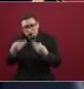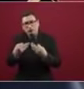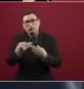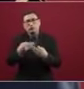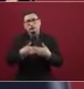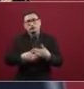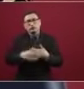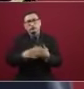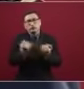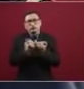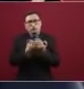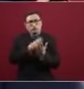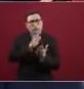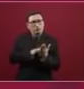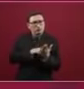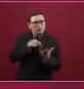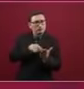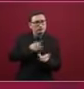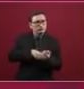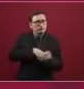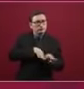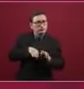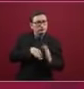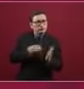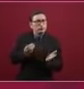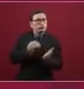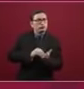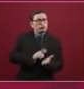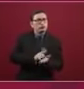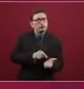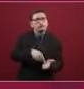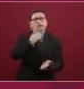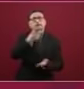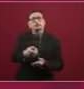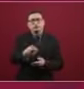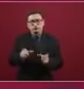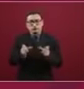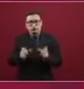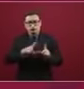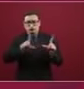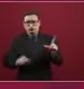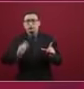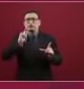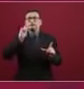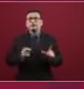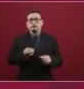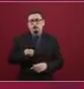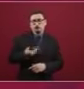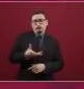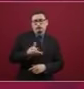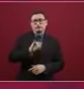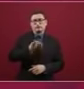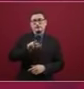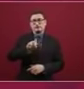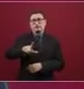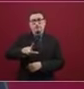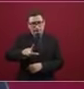en los documentos de trabajo que está establecido que es una institución civil en donde vamos a